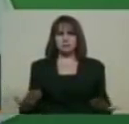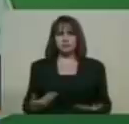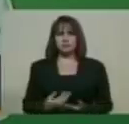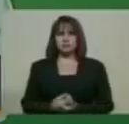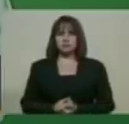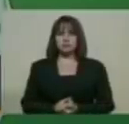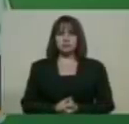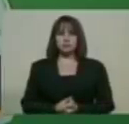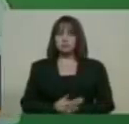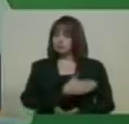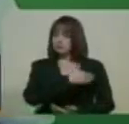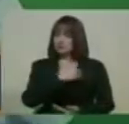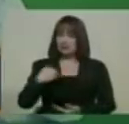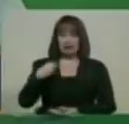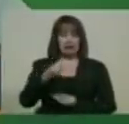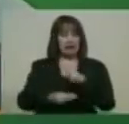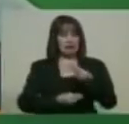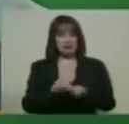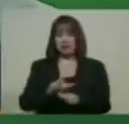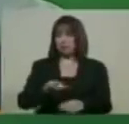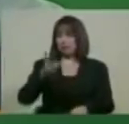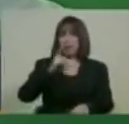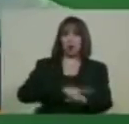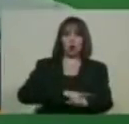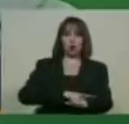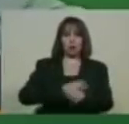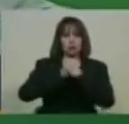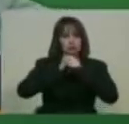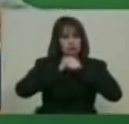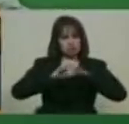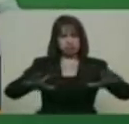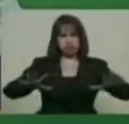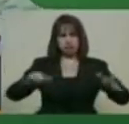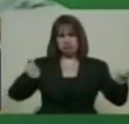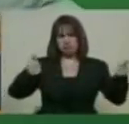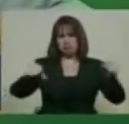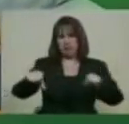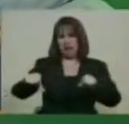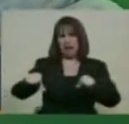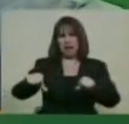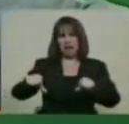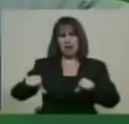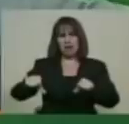Por eso él quiere dejar minado